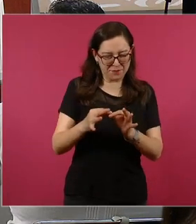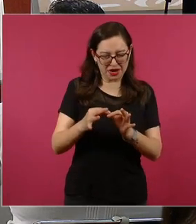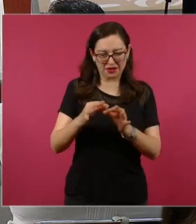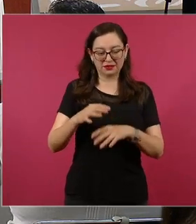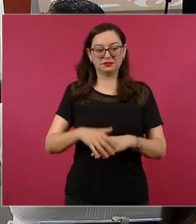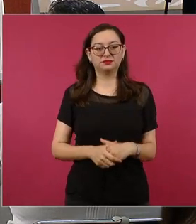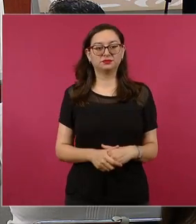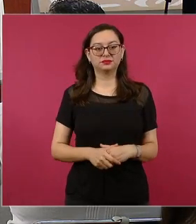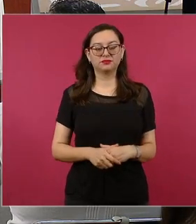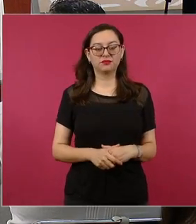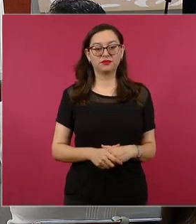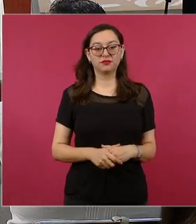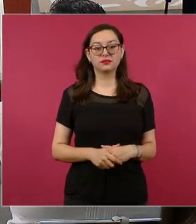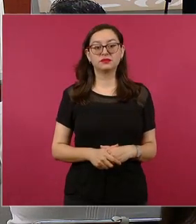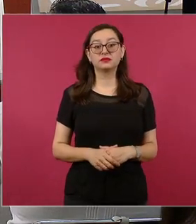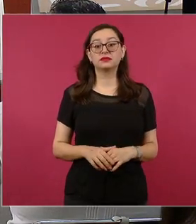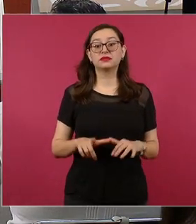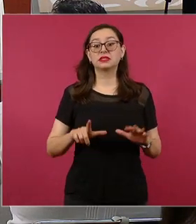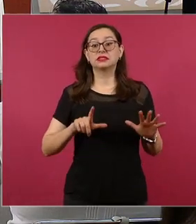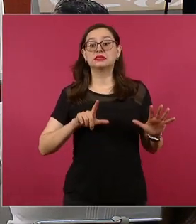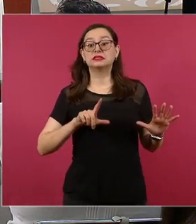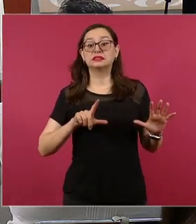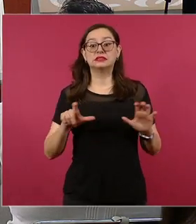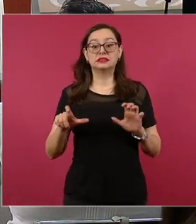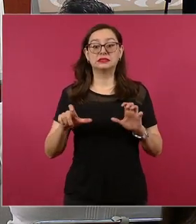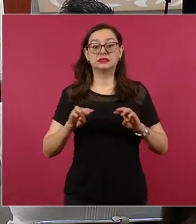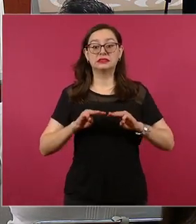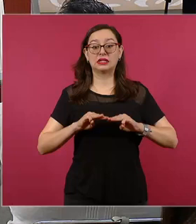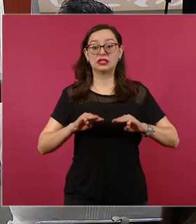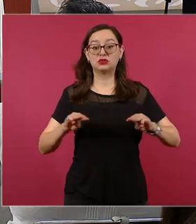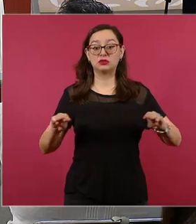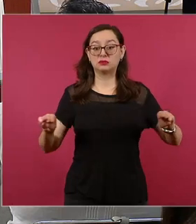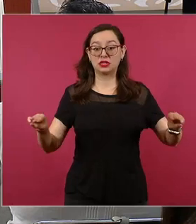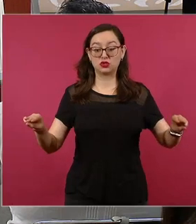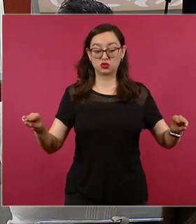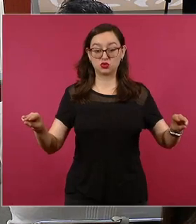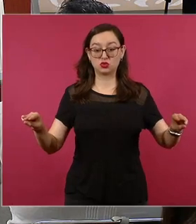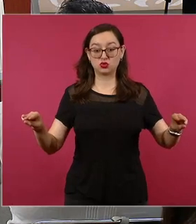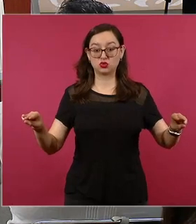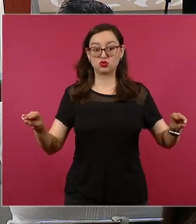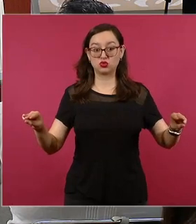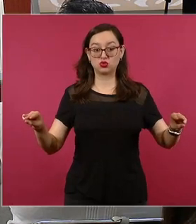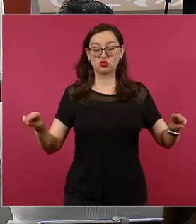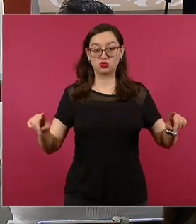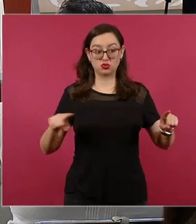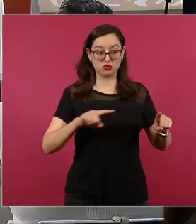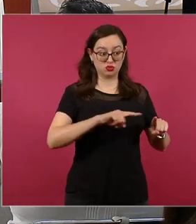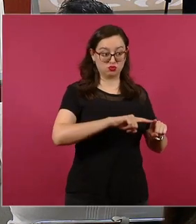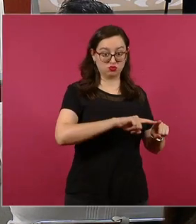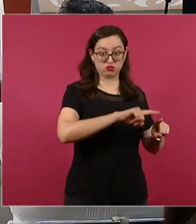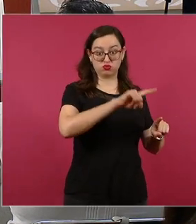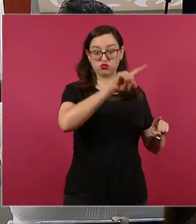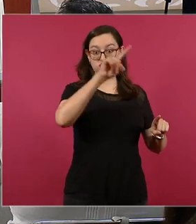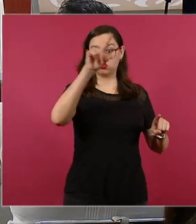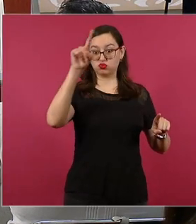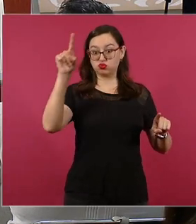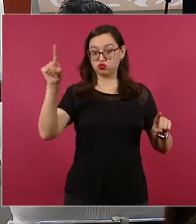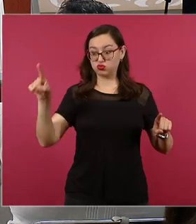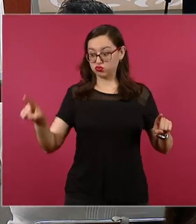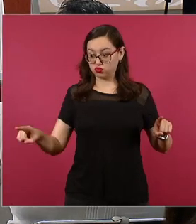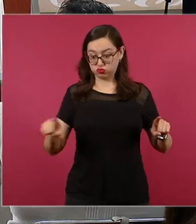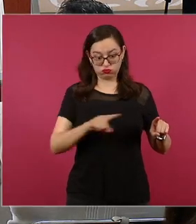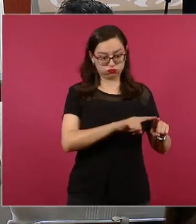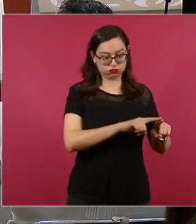Ya se unió, son 700 metros, un poquito más, de claro, en La